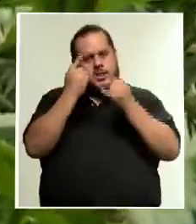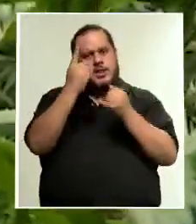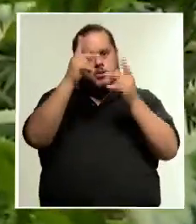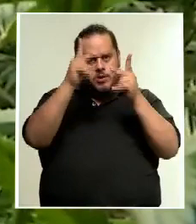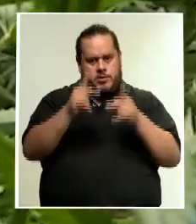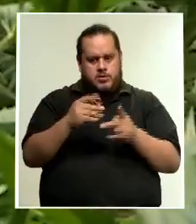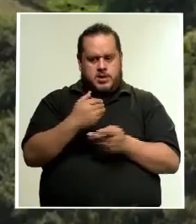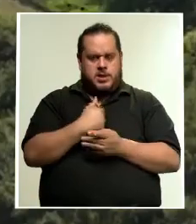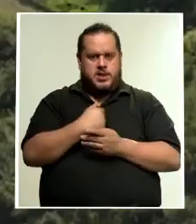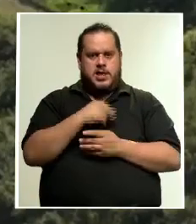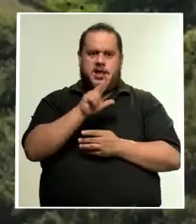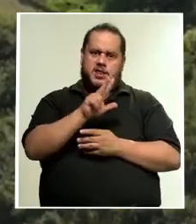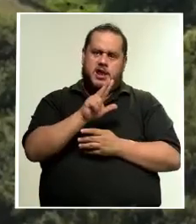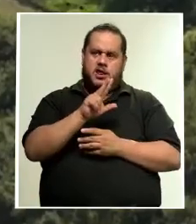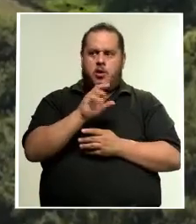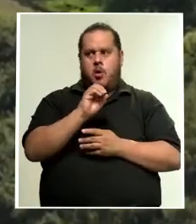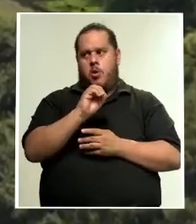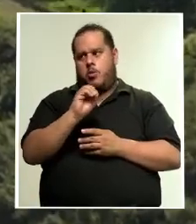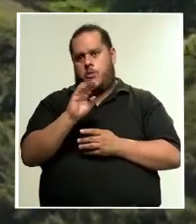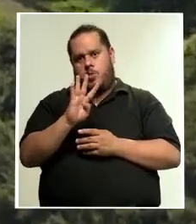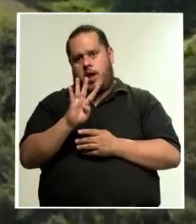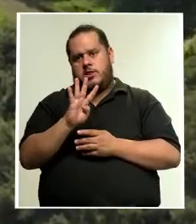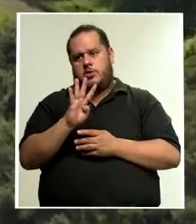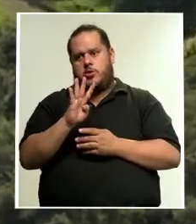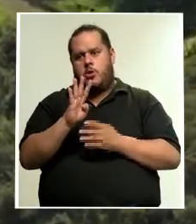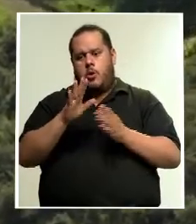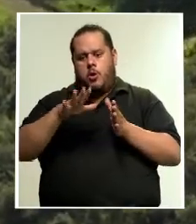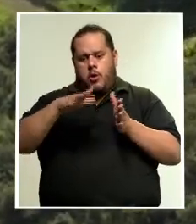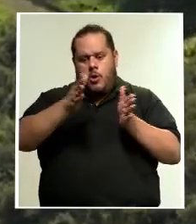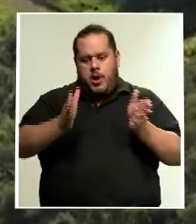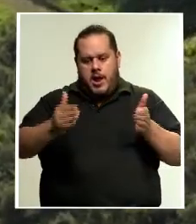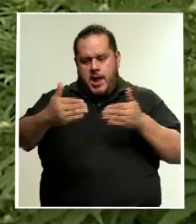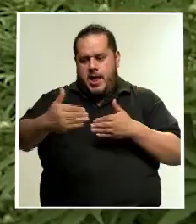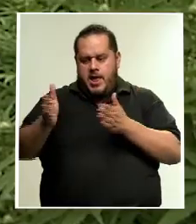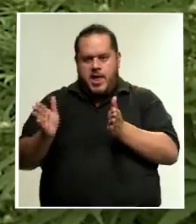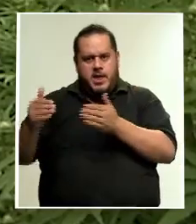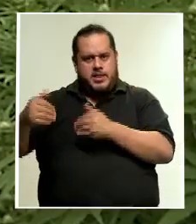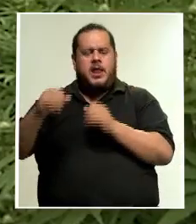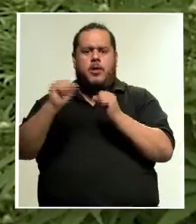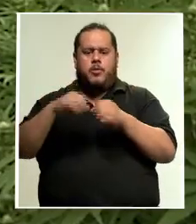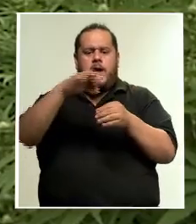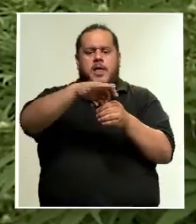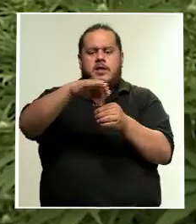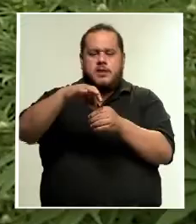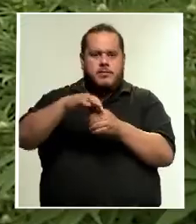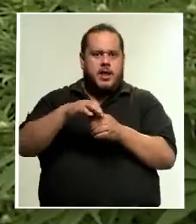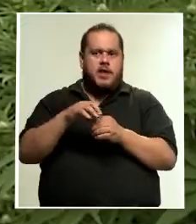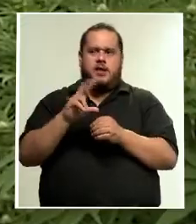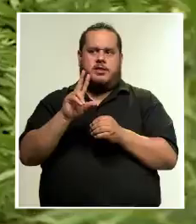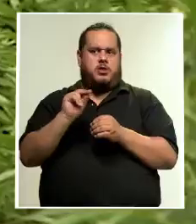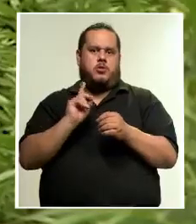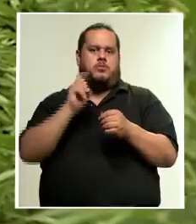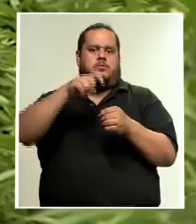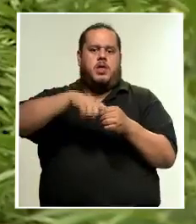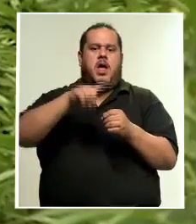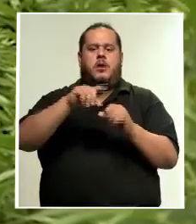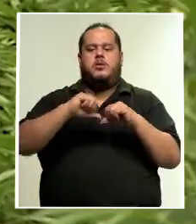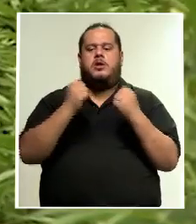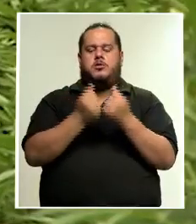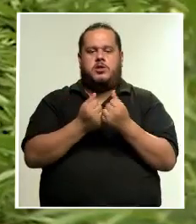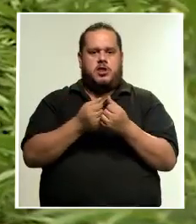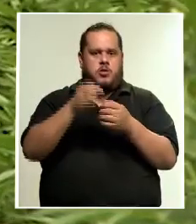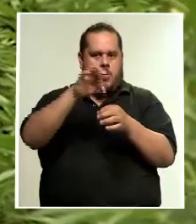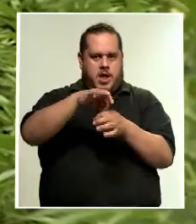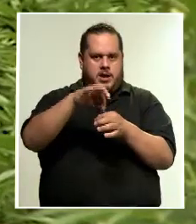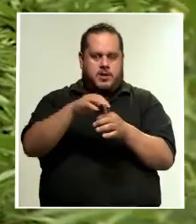persona que tenga 3 o 4 hectáreas también pueda sembrar sin tener que estar en una asociación agrícola. Según datos